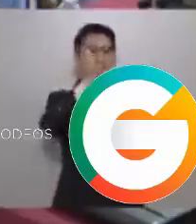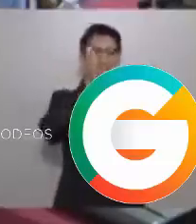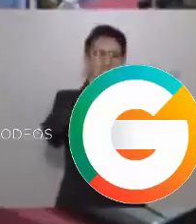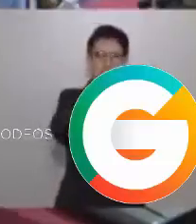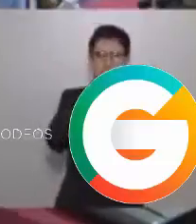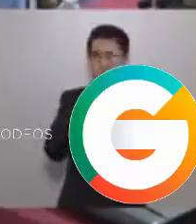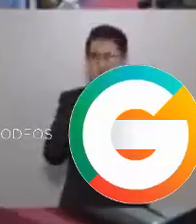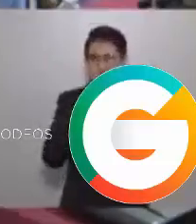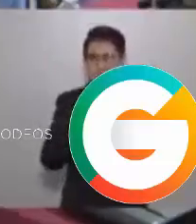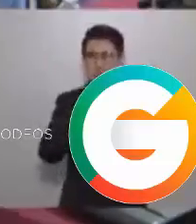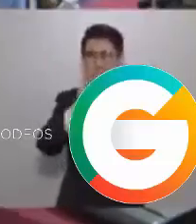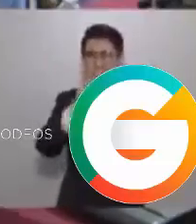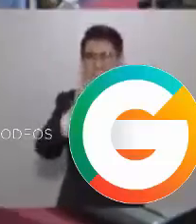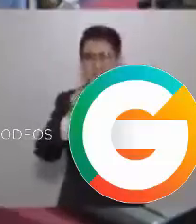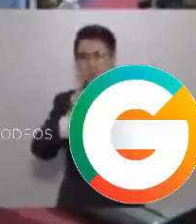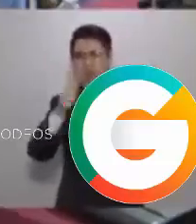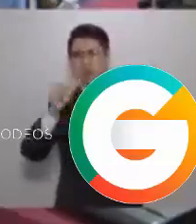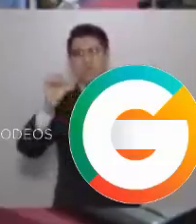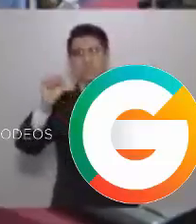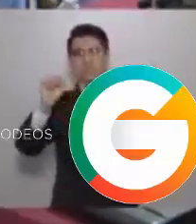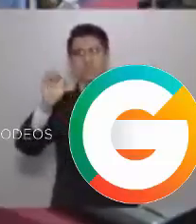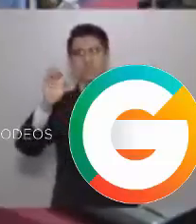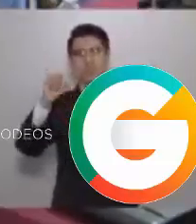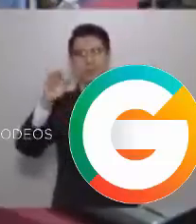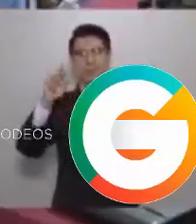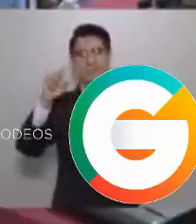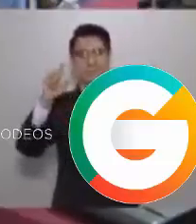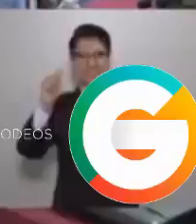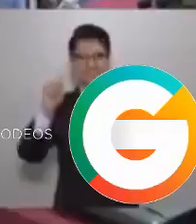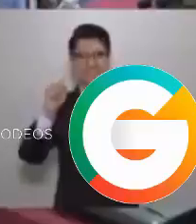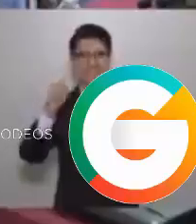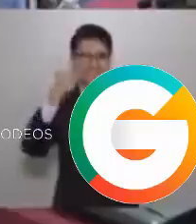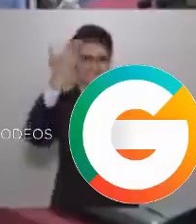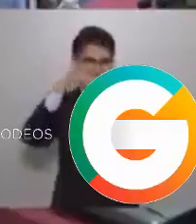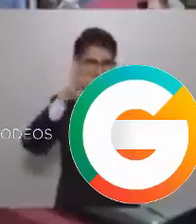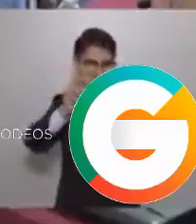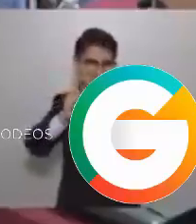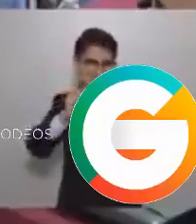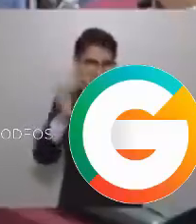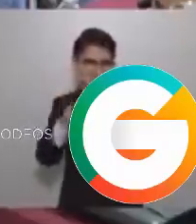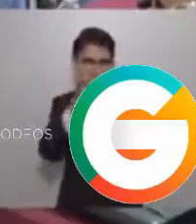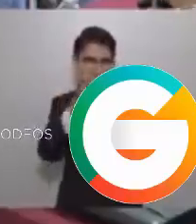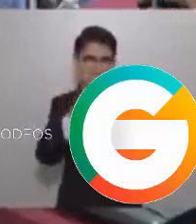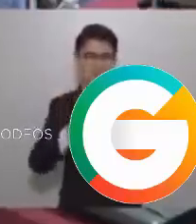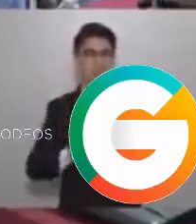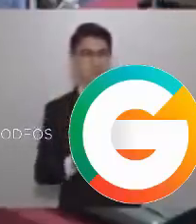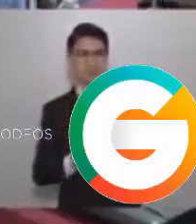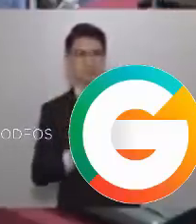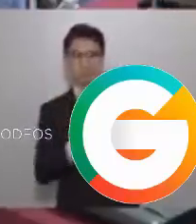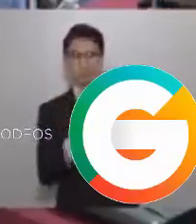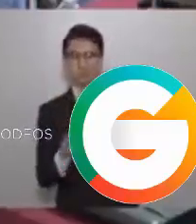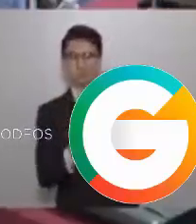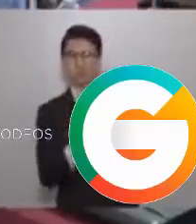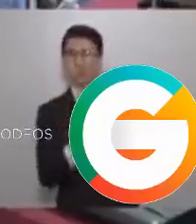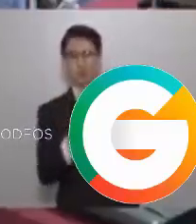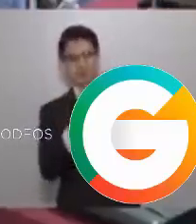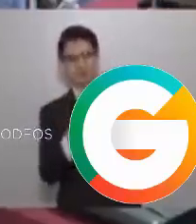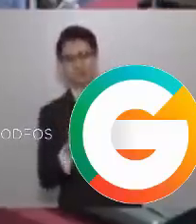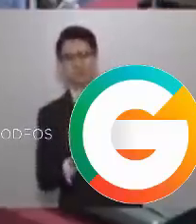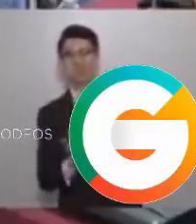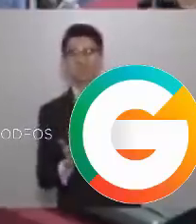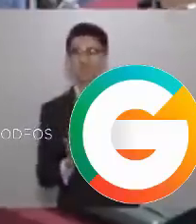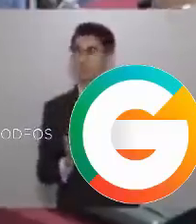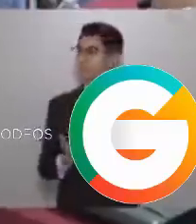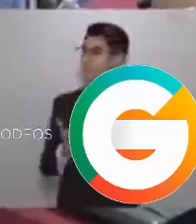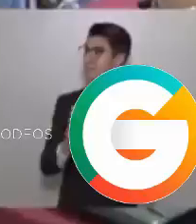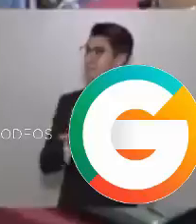incidente. Fueron cuatro, uno, dos, pero bueno. Hay que aprovechar porque casi nunca están aquí. Vas con la primera y yo con la